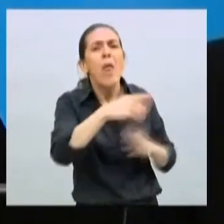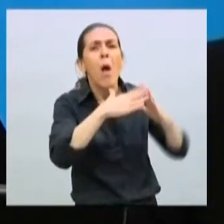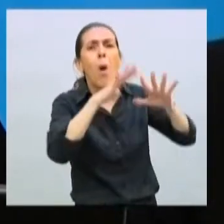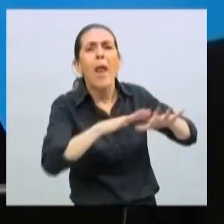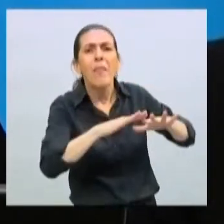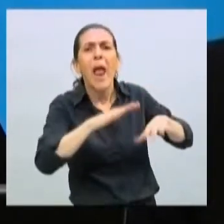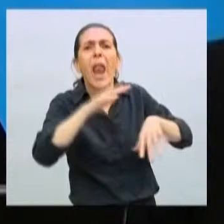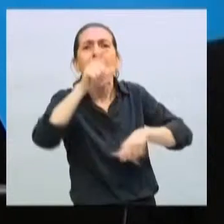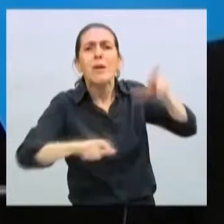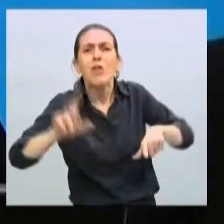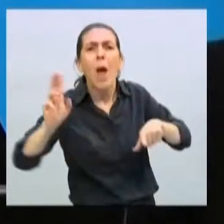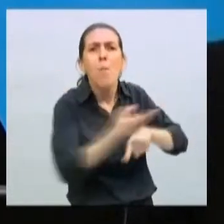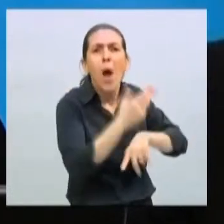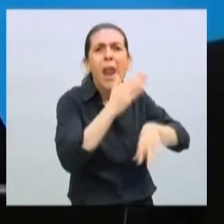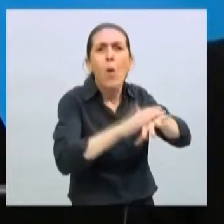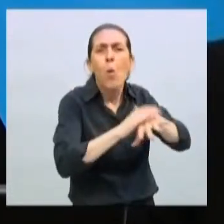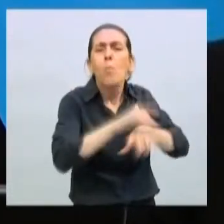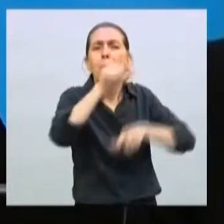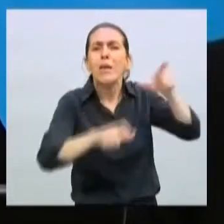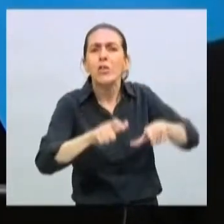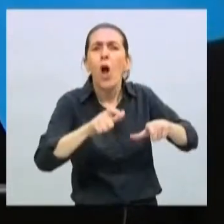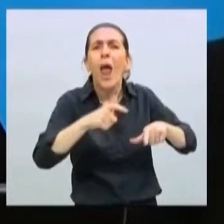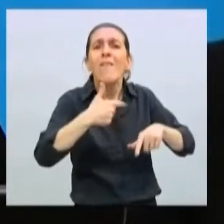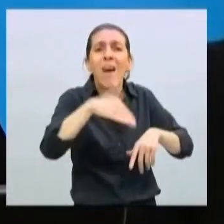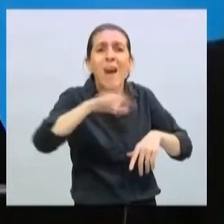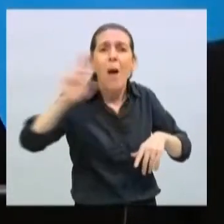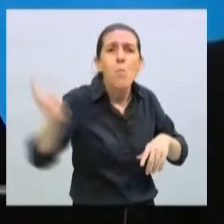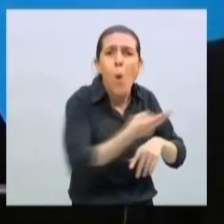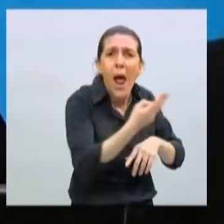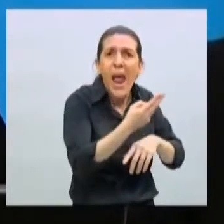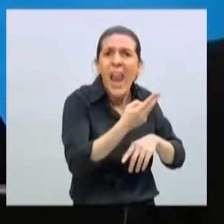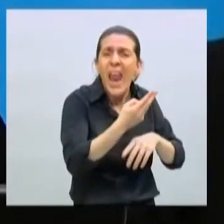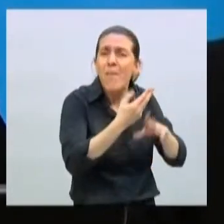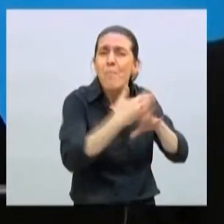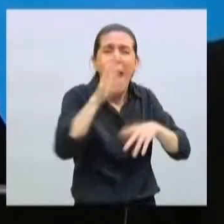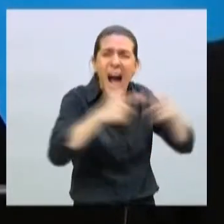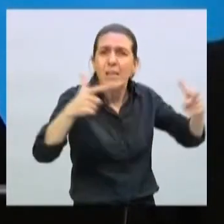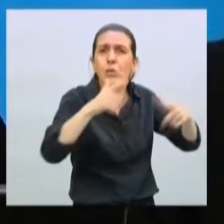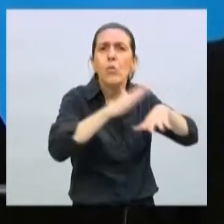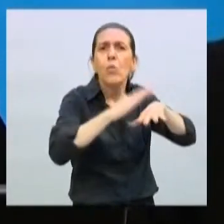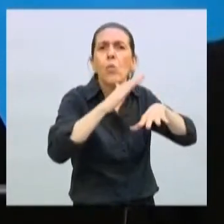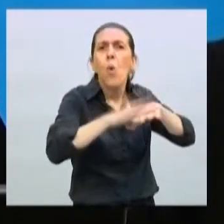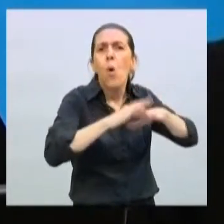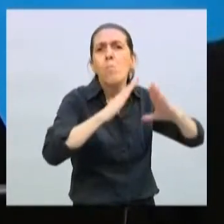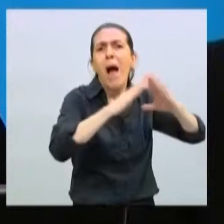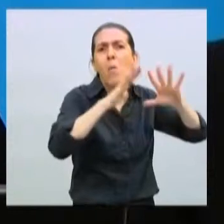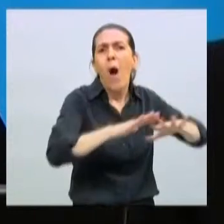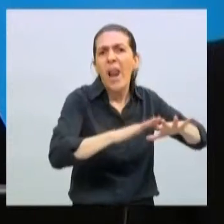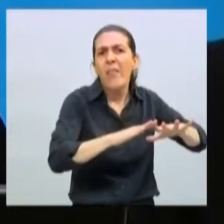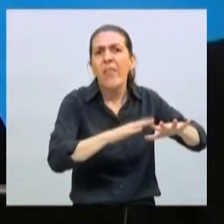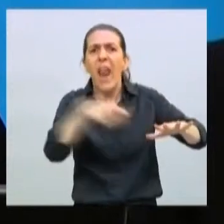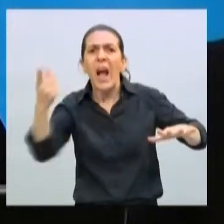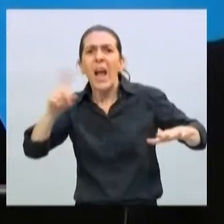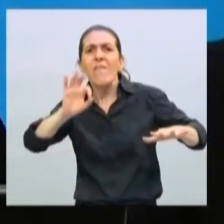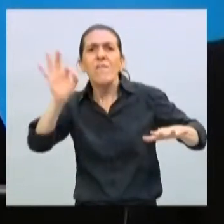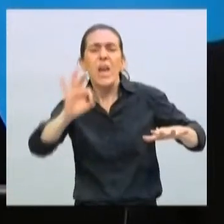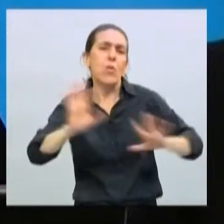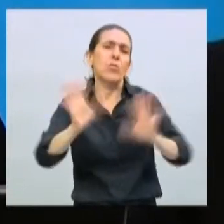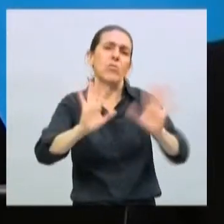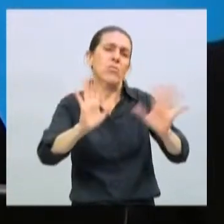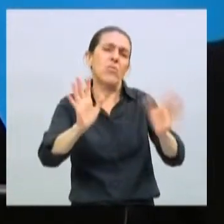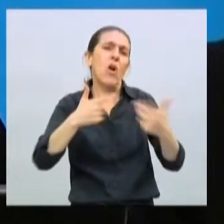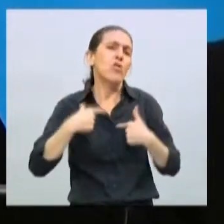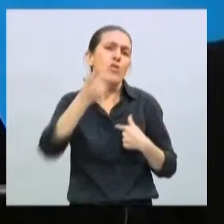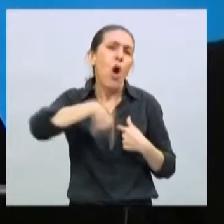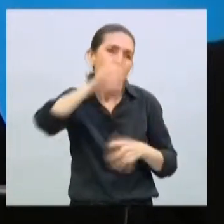que se van a morir más por la cuarentena que por el virus. No me hagas explicarle a la gente lo que la gente ve y escucha. Todos